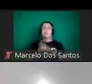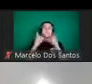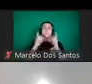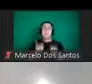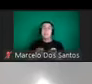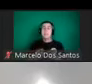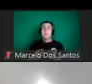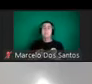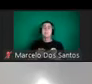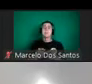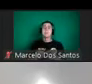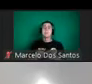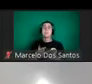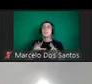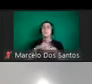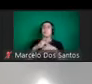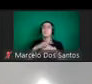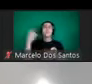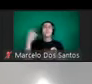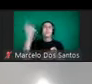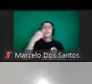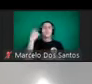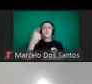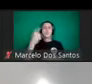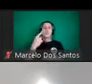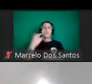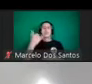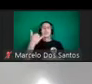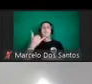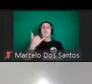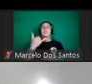ocasiones, de todas las actividades que estamos desarrollando, que